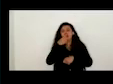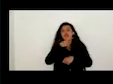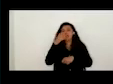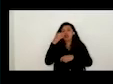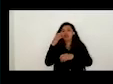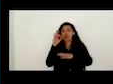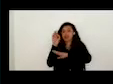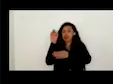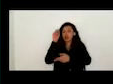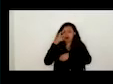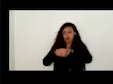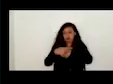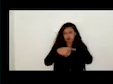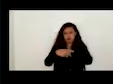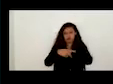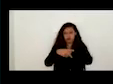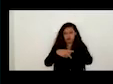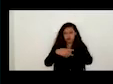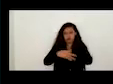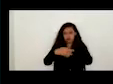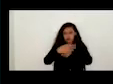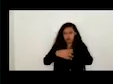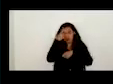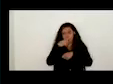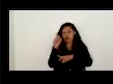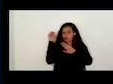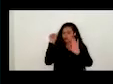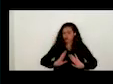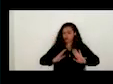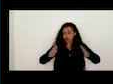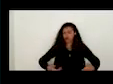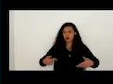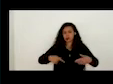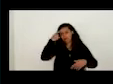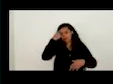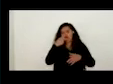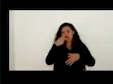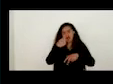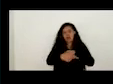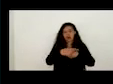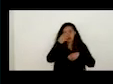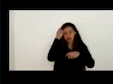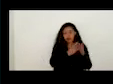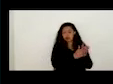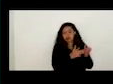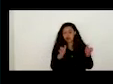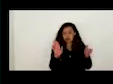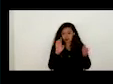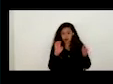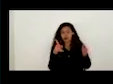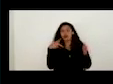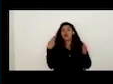y un producto macrosómico que obviamente va a tener un riesgo en la etapa pediátrica temprana y en